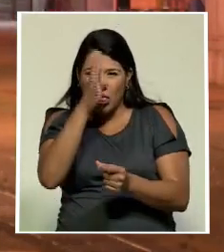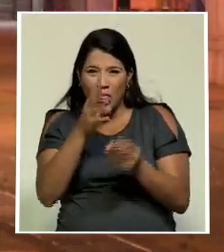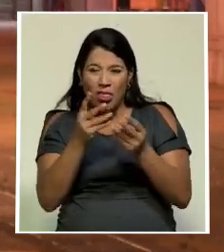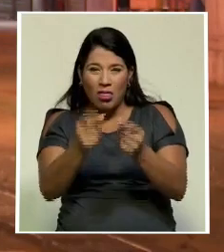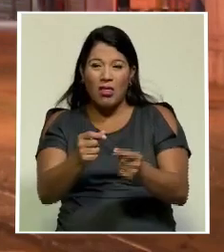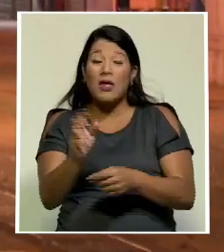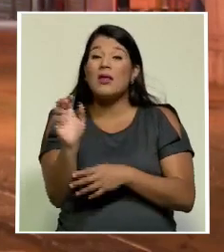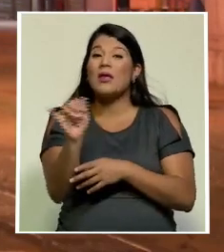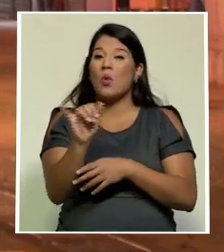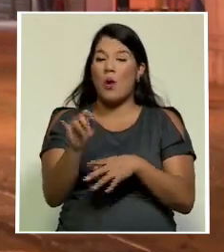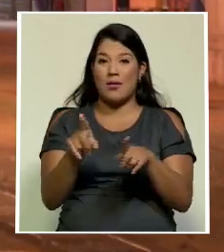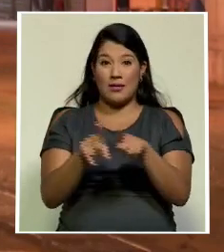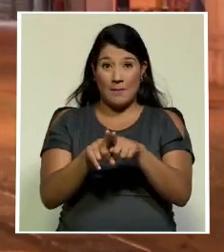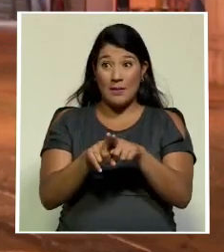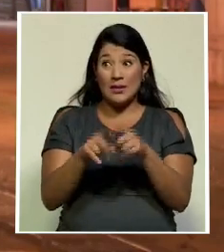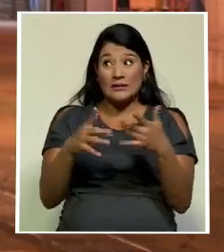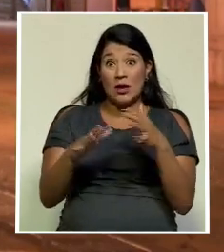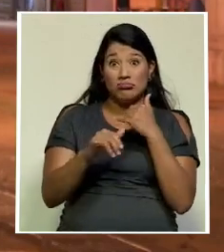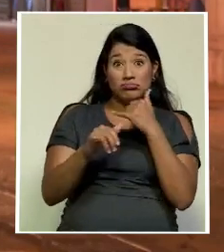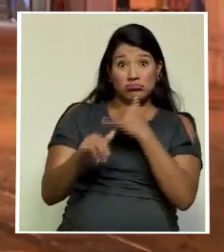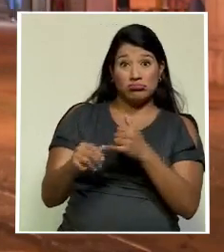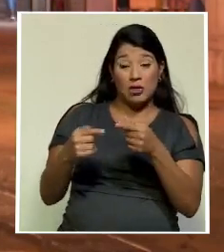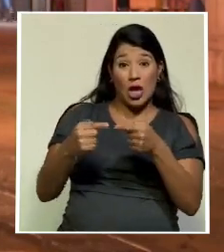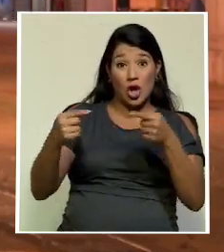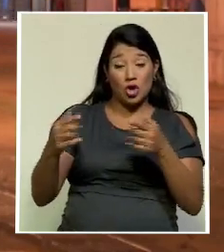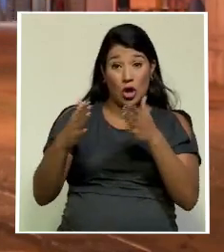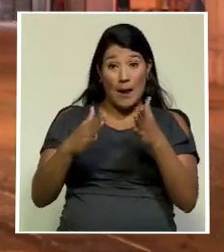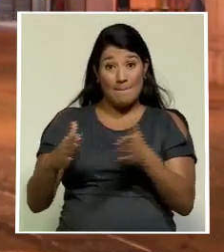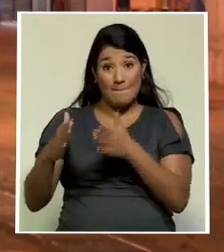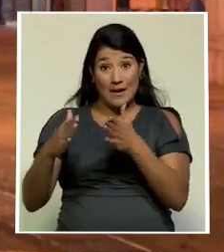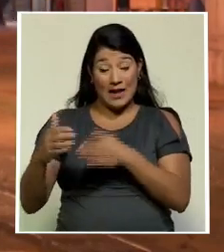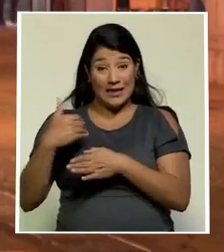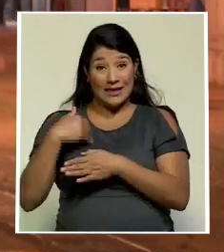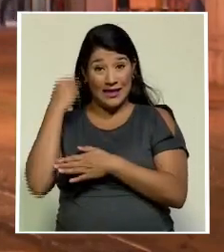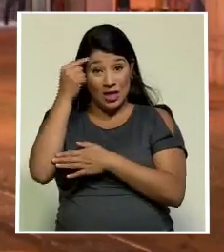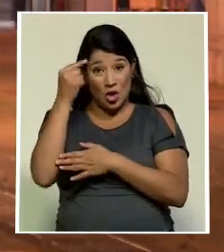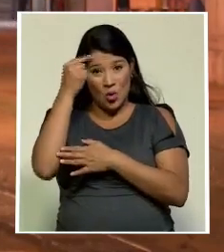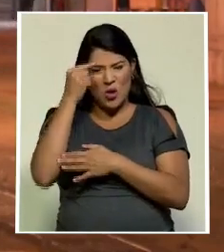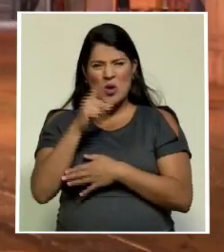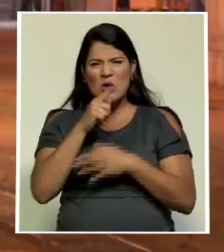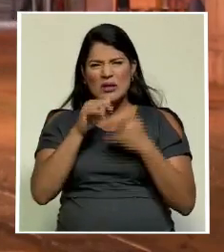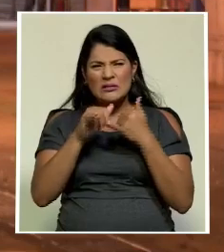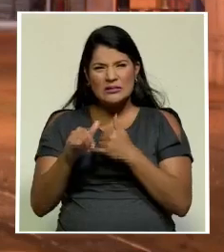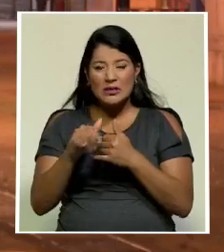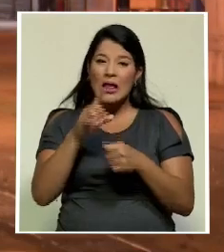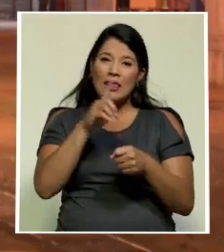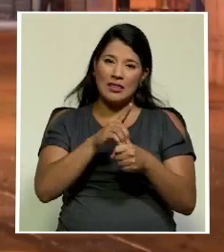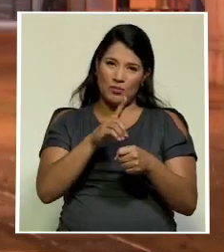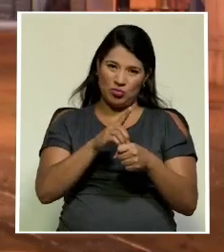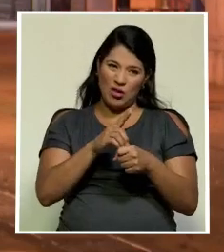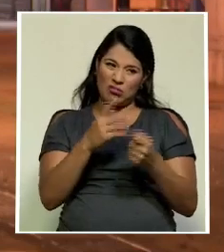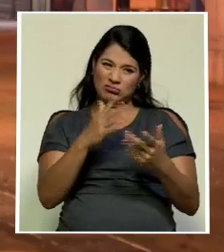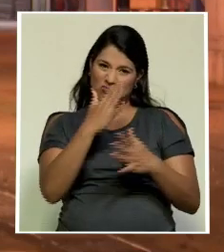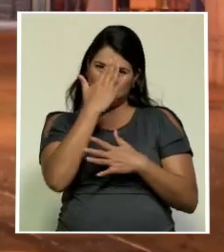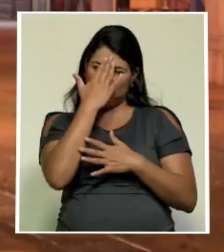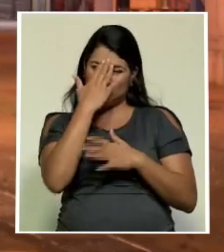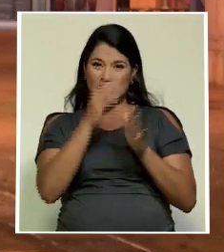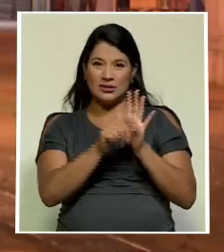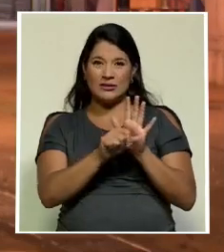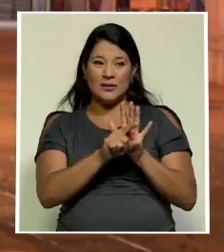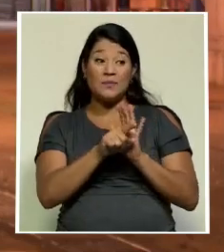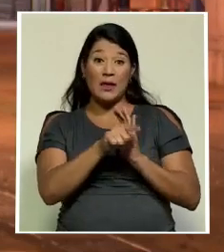interpuesta en contra del mismo por parte de un candidato a diputado ya viejo conocido en la Asamblea Legislativa, que pues llevó